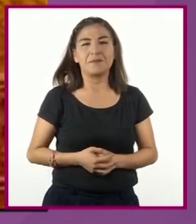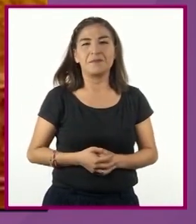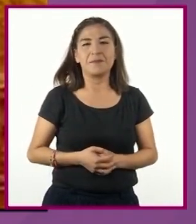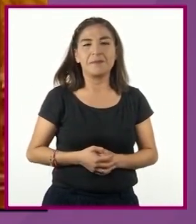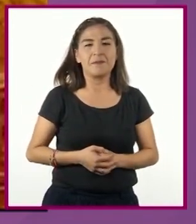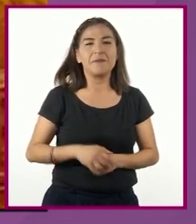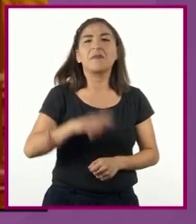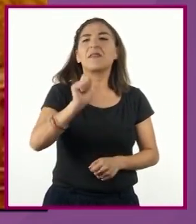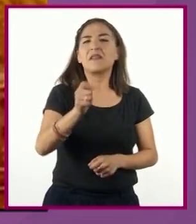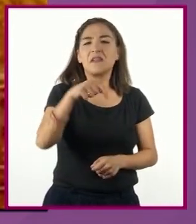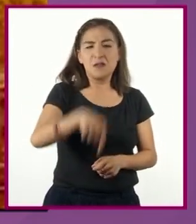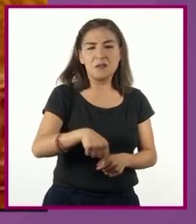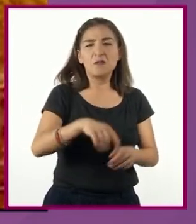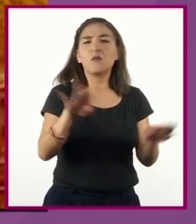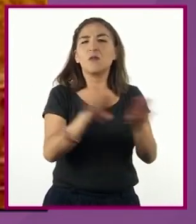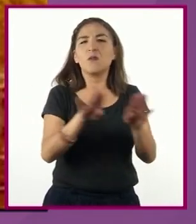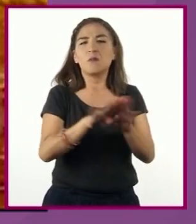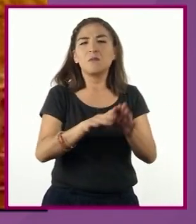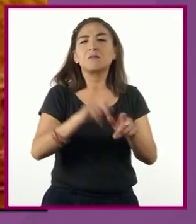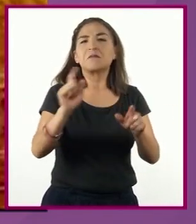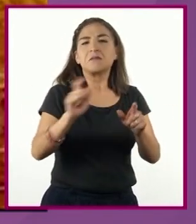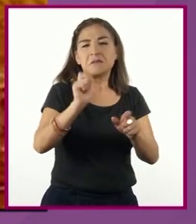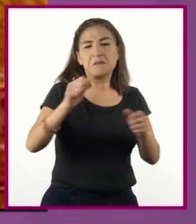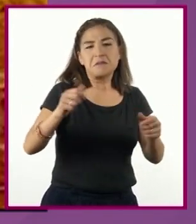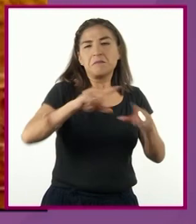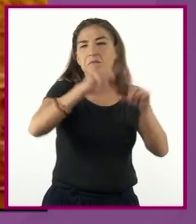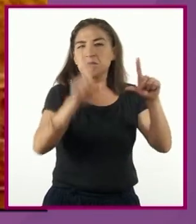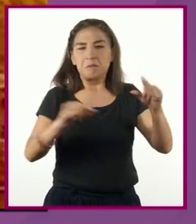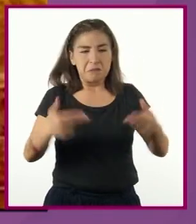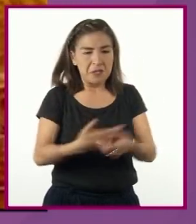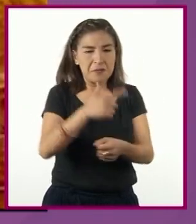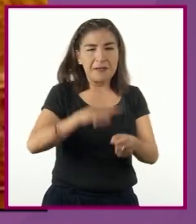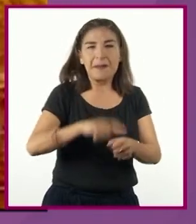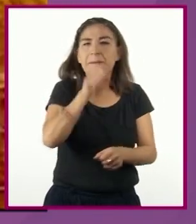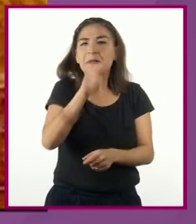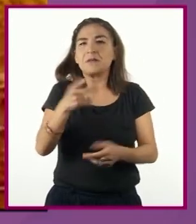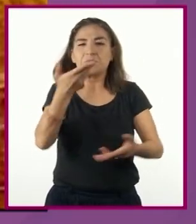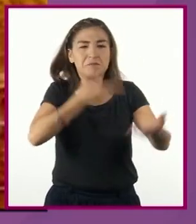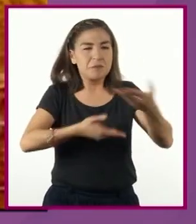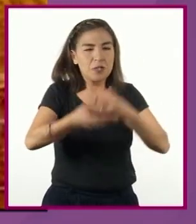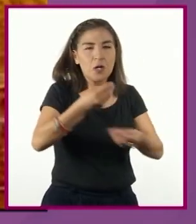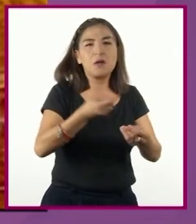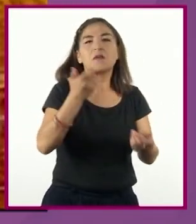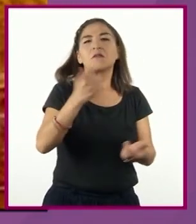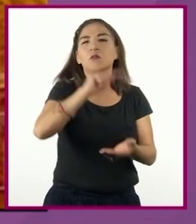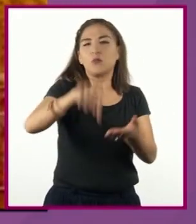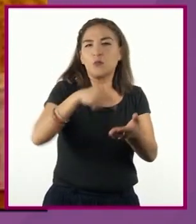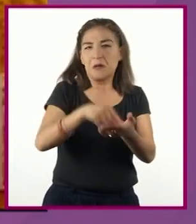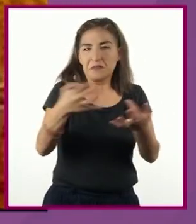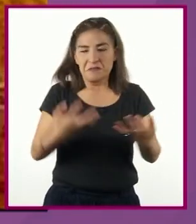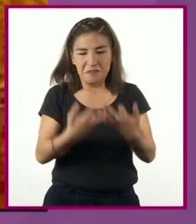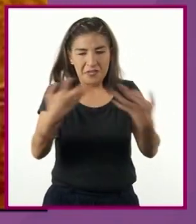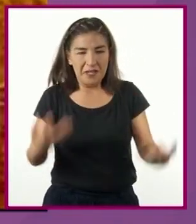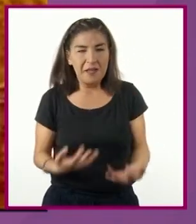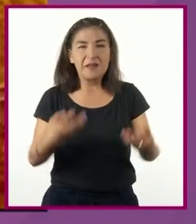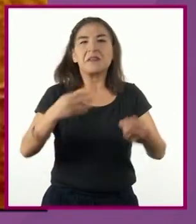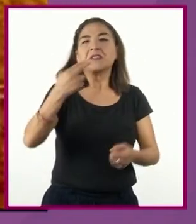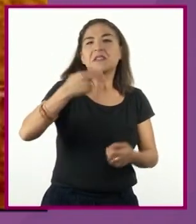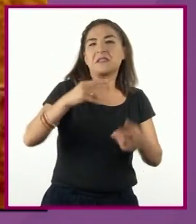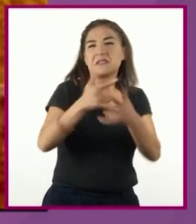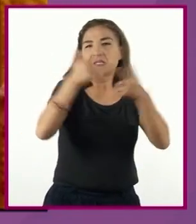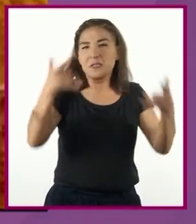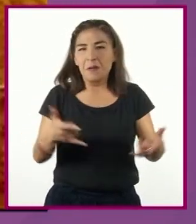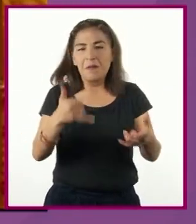Nuestra nación está conformada por personas con quienes compartimos, entre otras cosas, un territorio, nuestra historia y